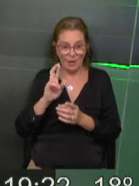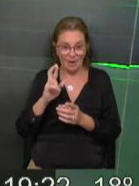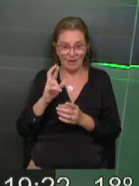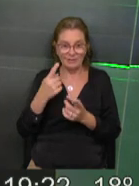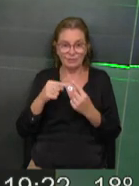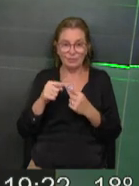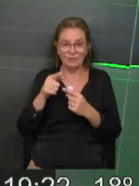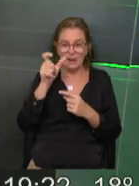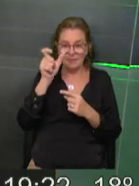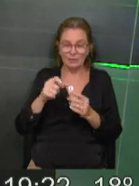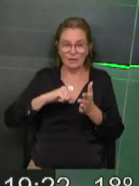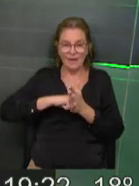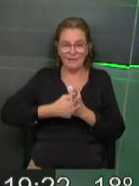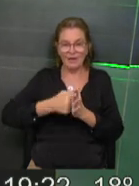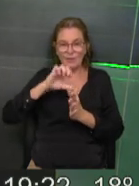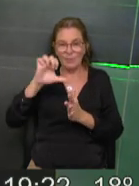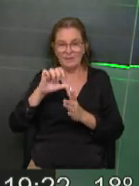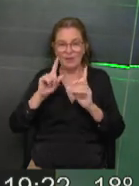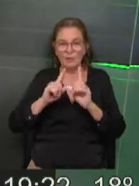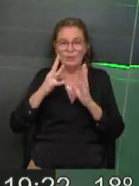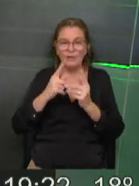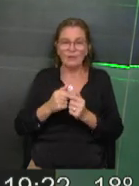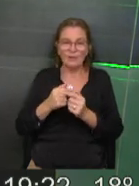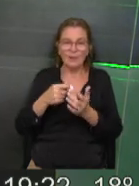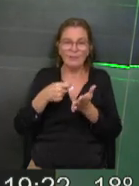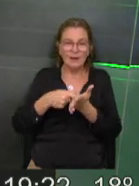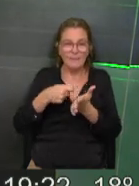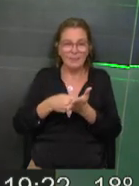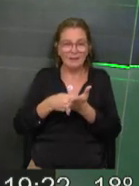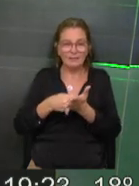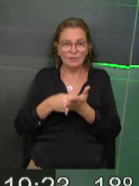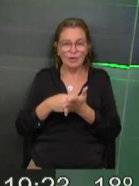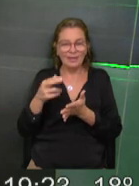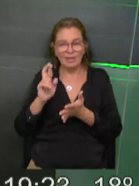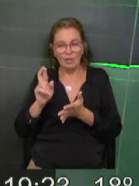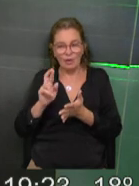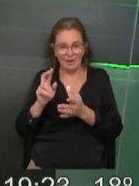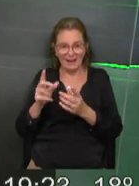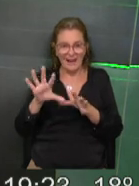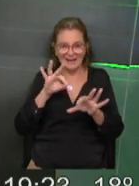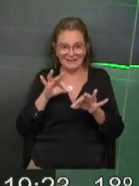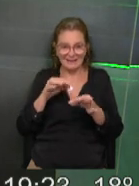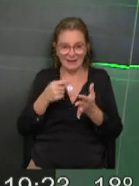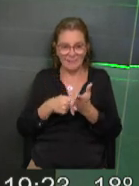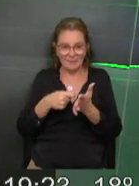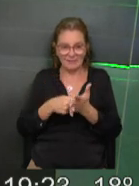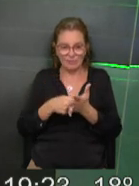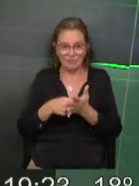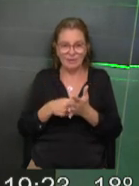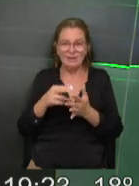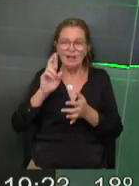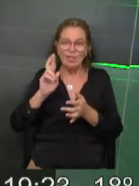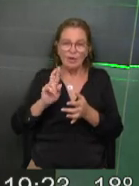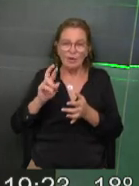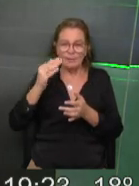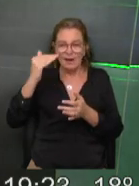que las personas, los bancos, las empresas, de alguna manera, vayan al peso en detrimento del dólar. Bien. Y eso es lo que tira para abajo el dólar. ¿Sí? Entonces,